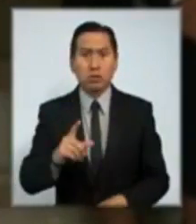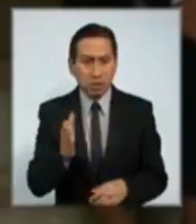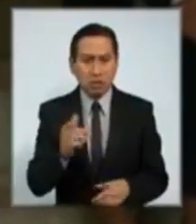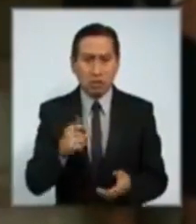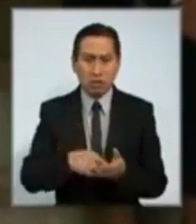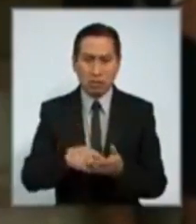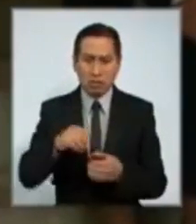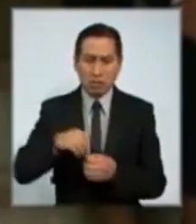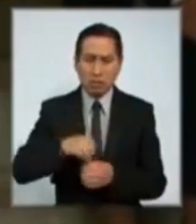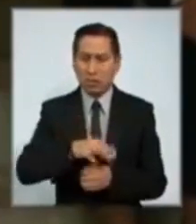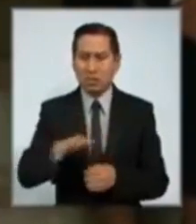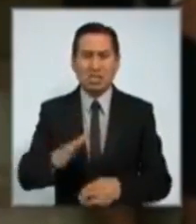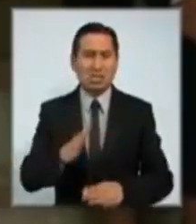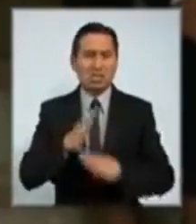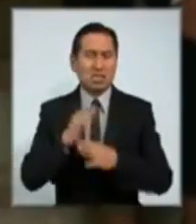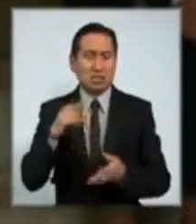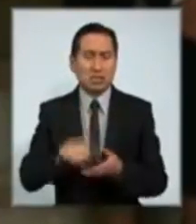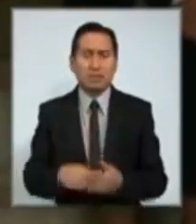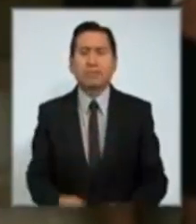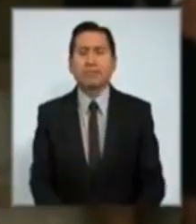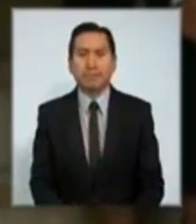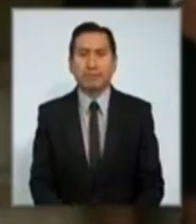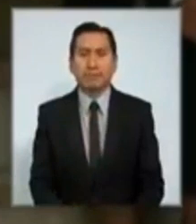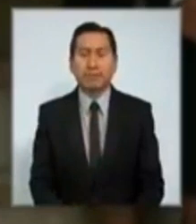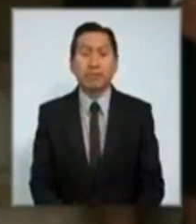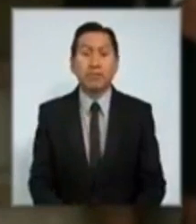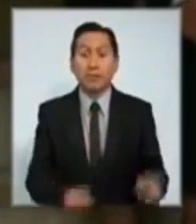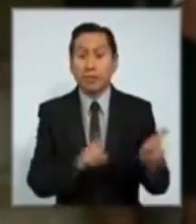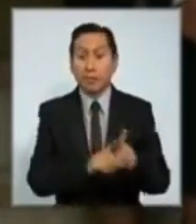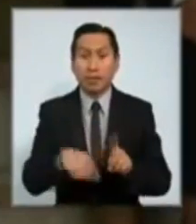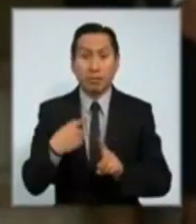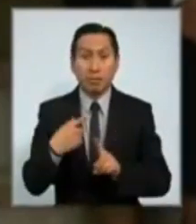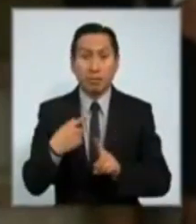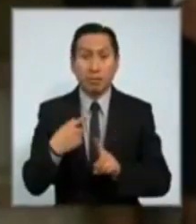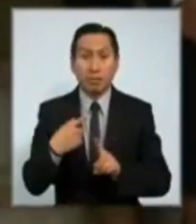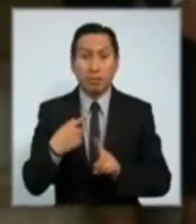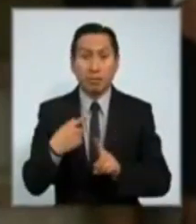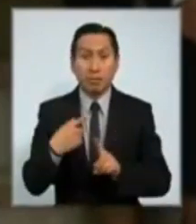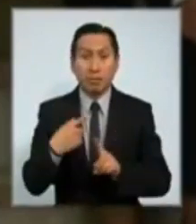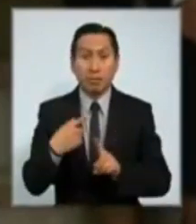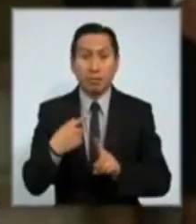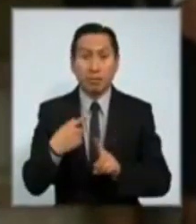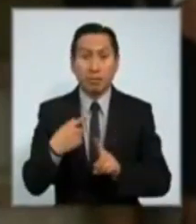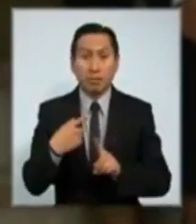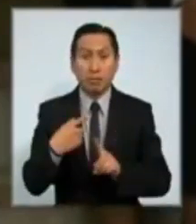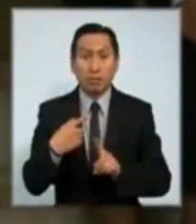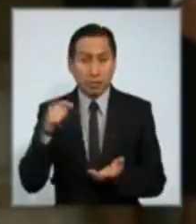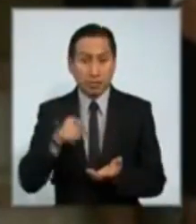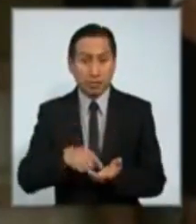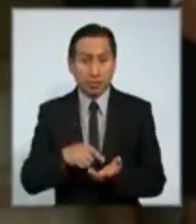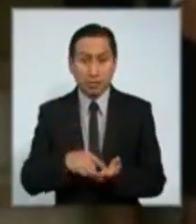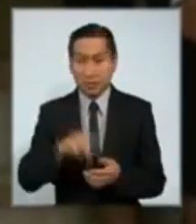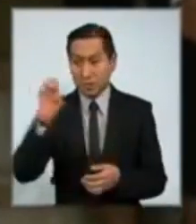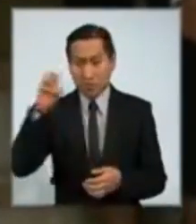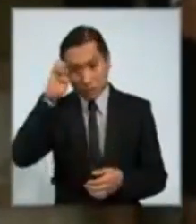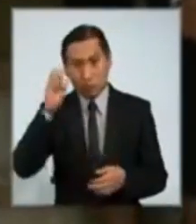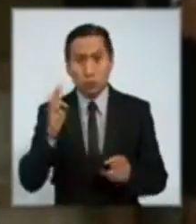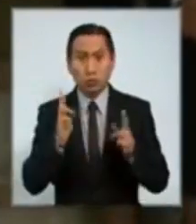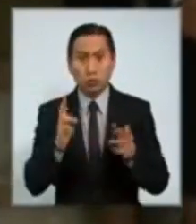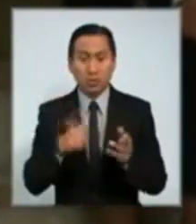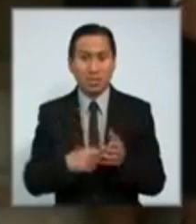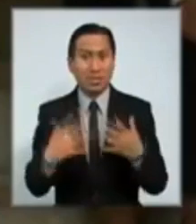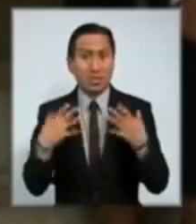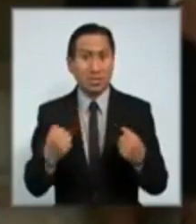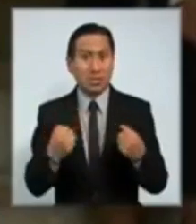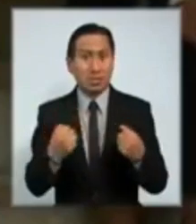el coronavirus. De igual manera, mediante este estado de emergencia sanitaria,